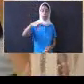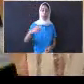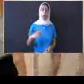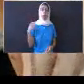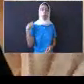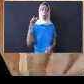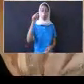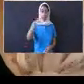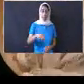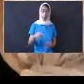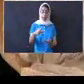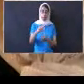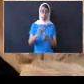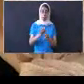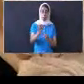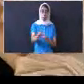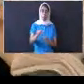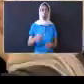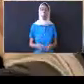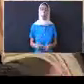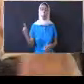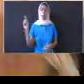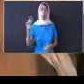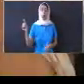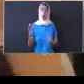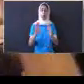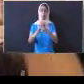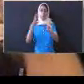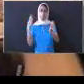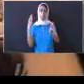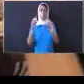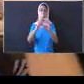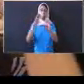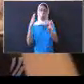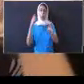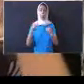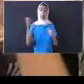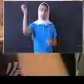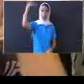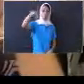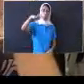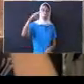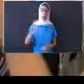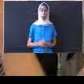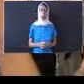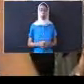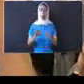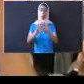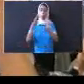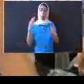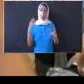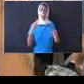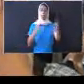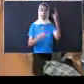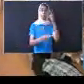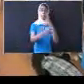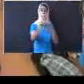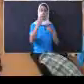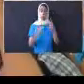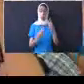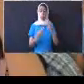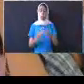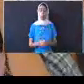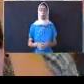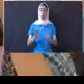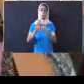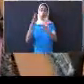pueblo. Donde se abren puertas de bendición. Puertas de restitución. Puertas